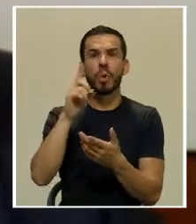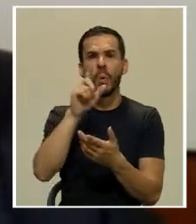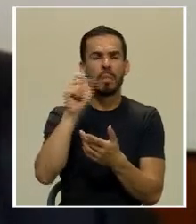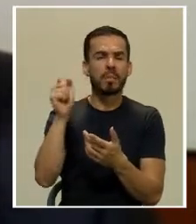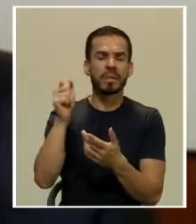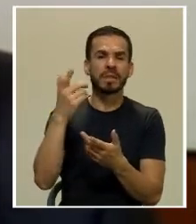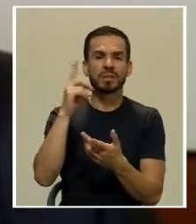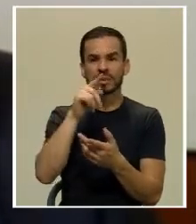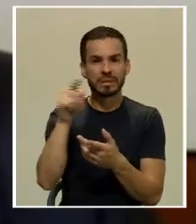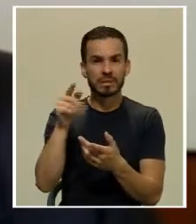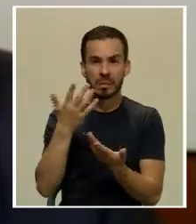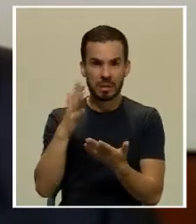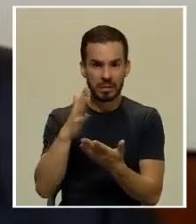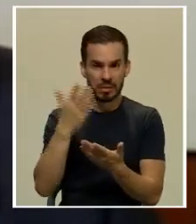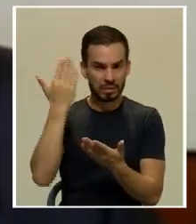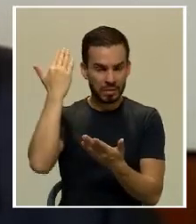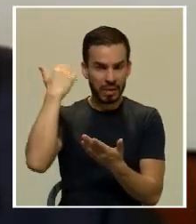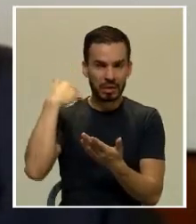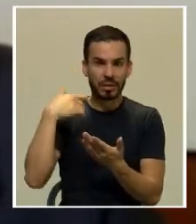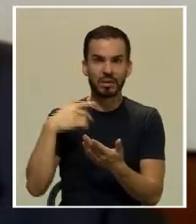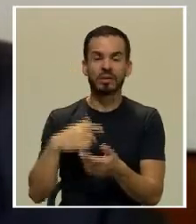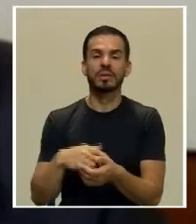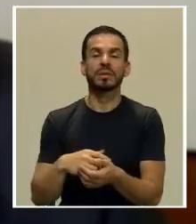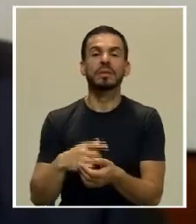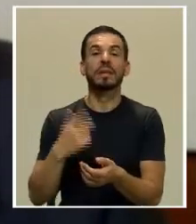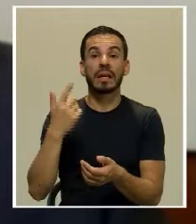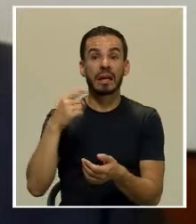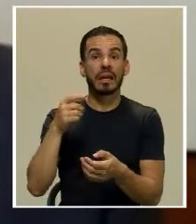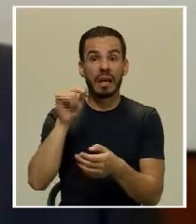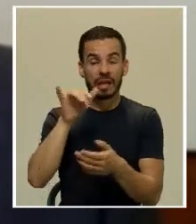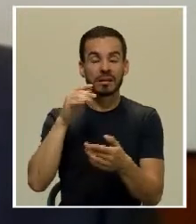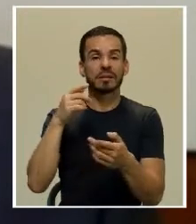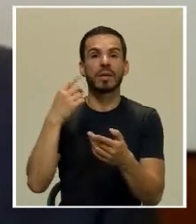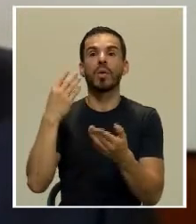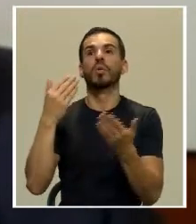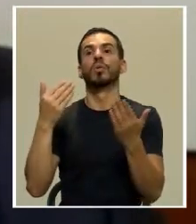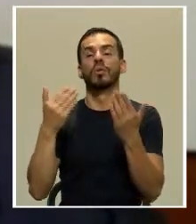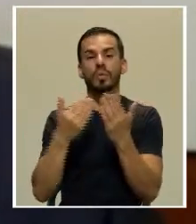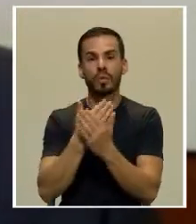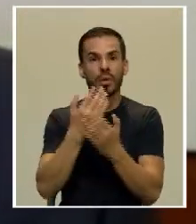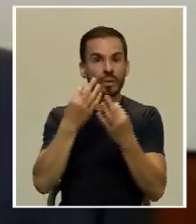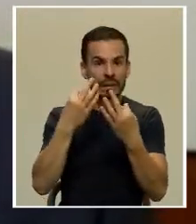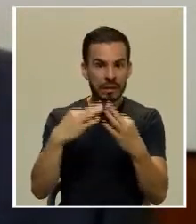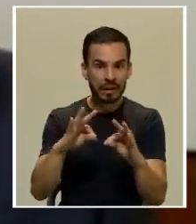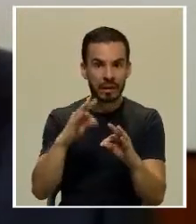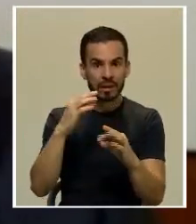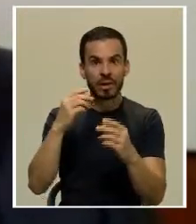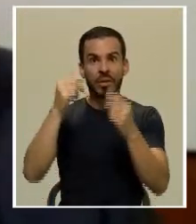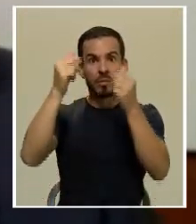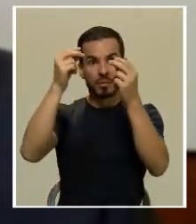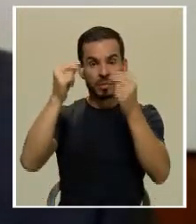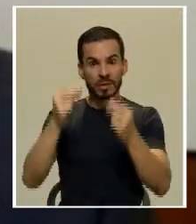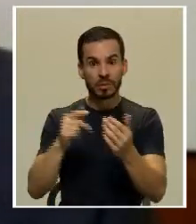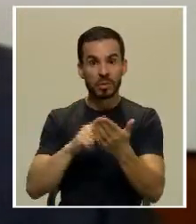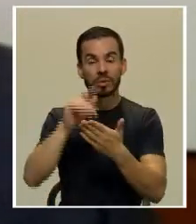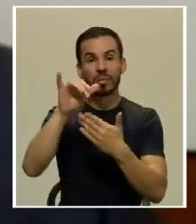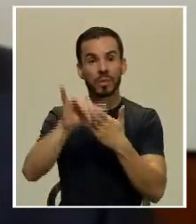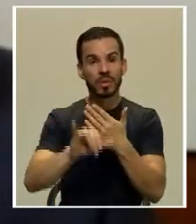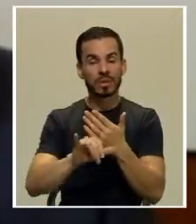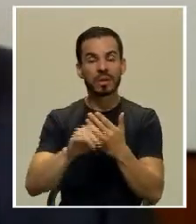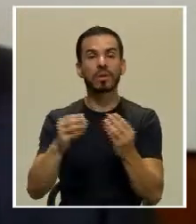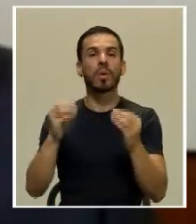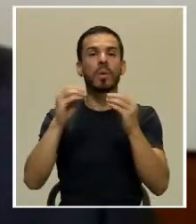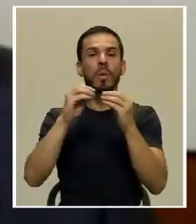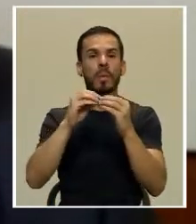un mes y una semana, que justamente está motivando este nuevo intento del gobierno por presentar un proyecto